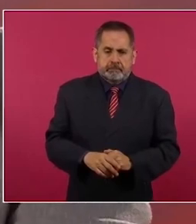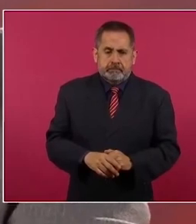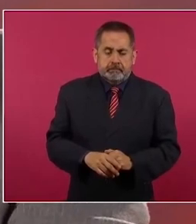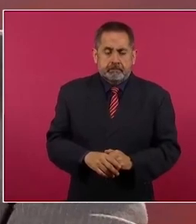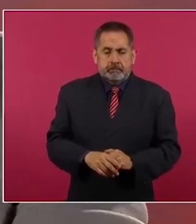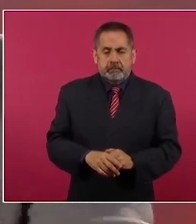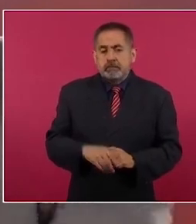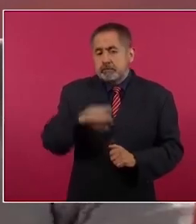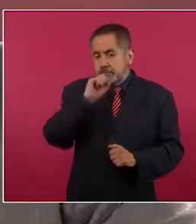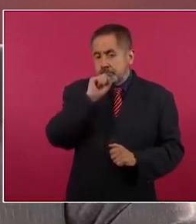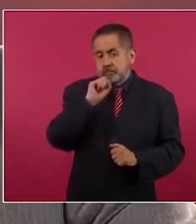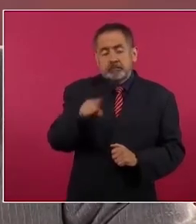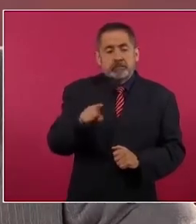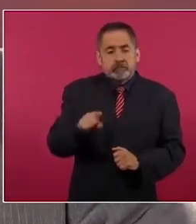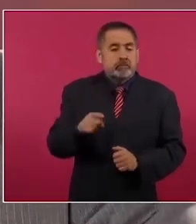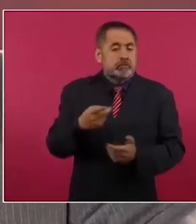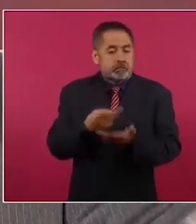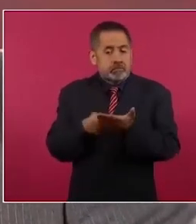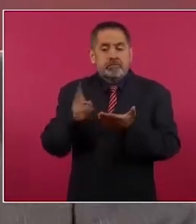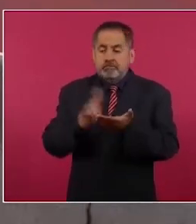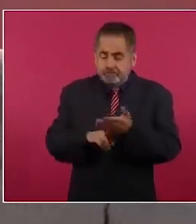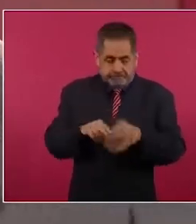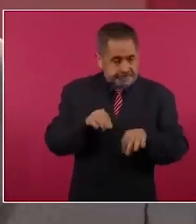Y al mismo tiempo seguimos trabajando